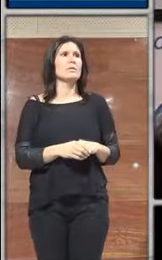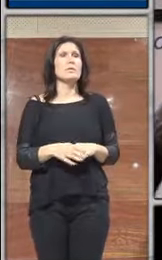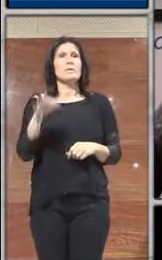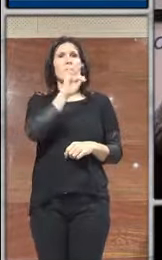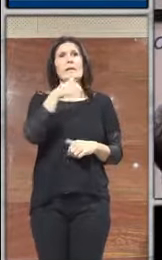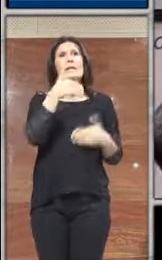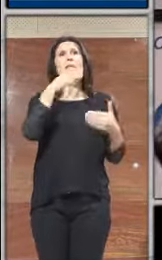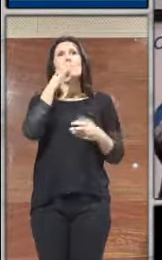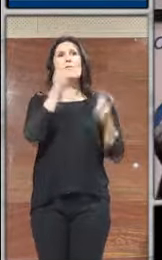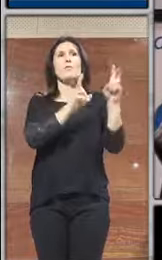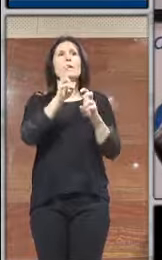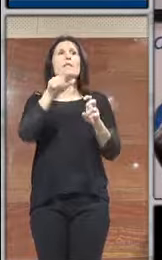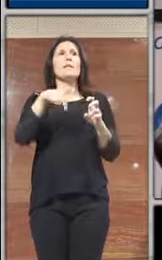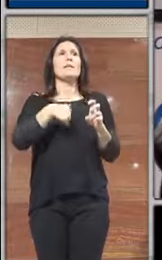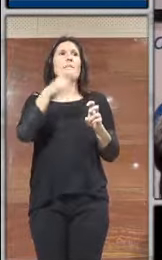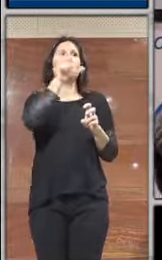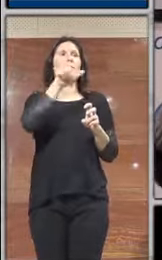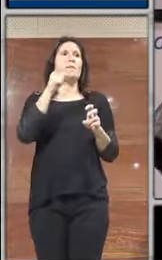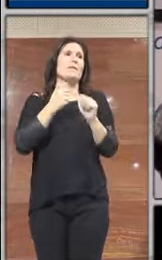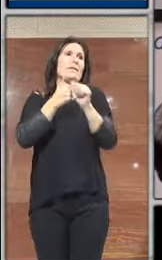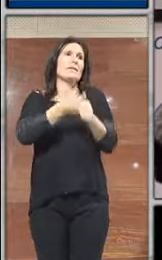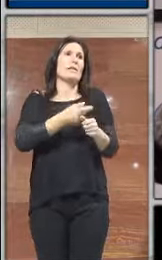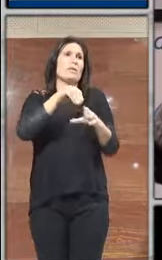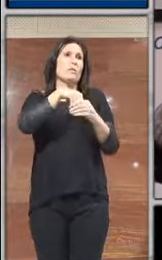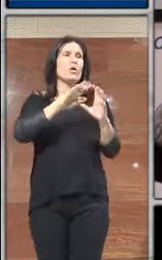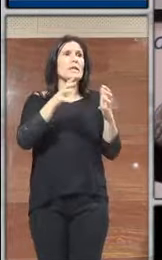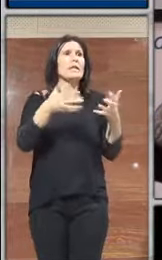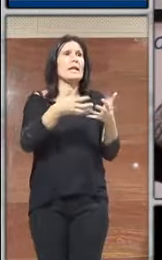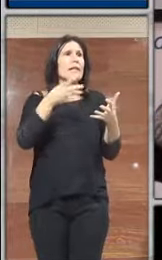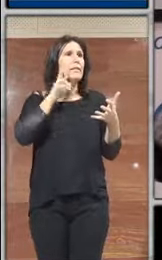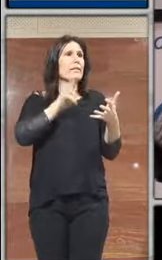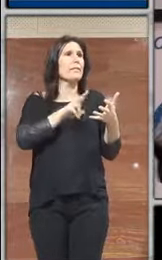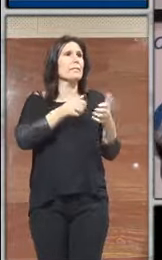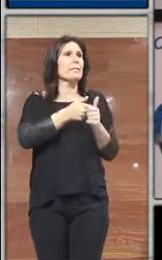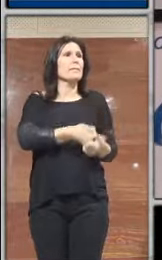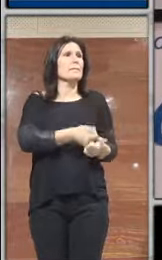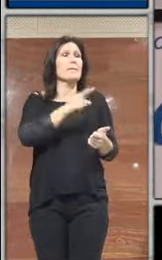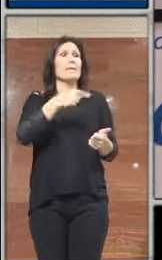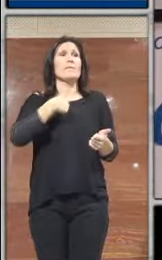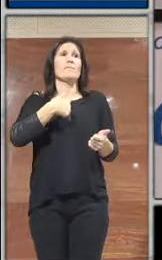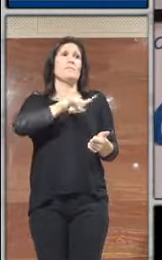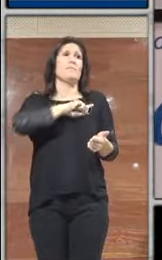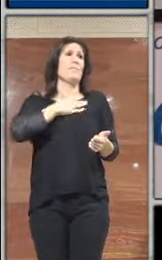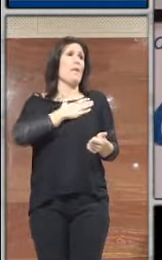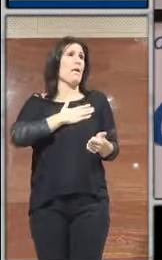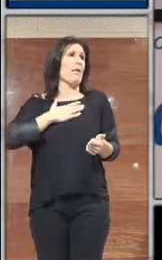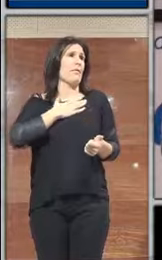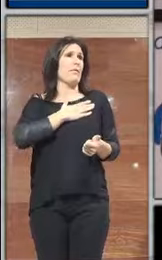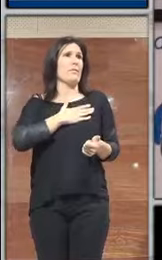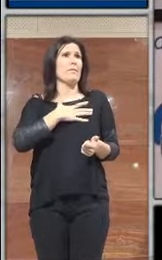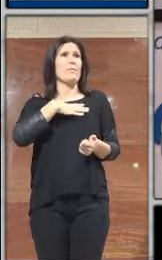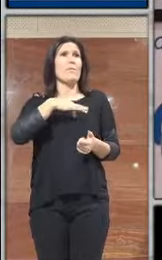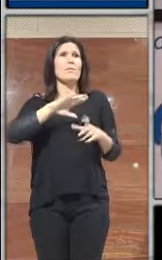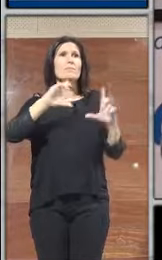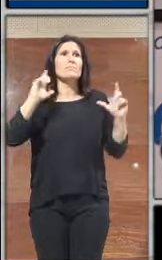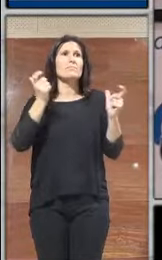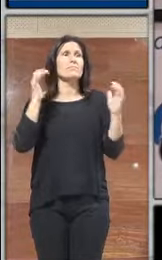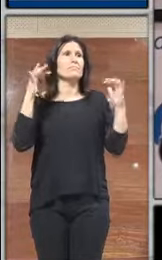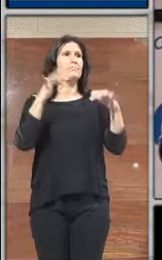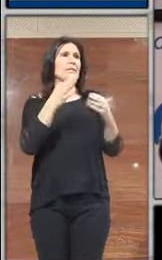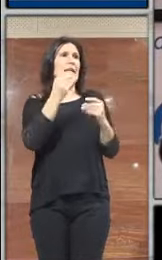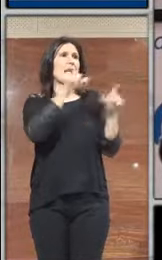venir también a los que nos habéis seguido por internet para nosotros ha sido un placer poder reunir tanta gente